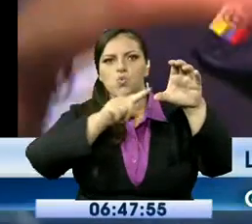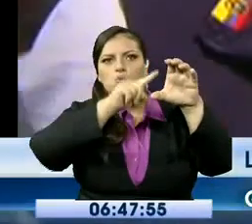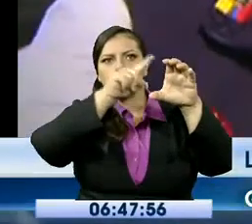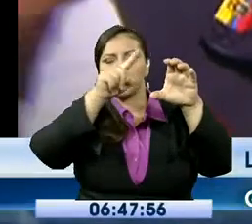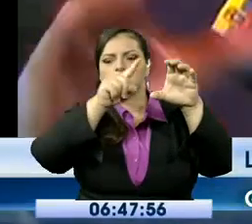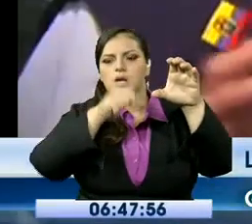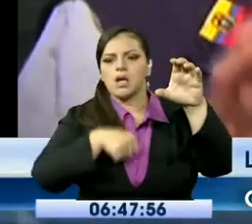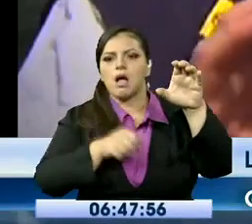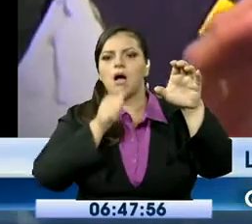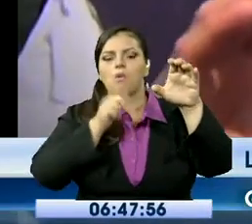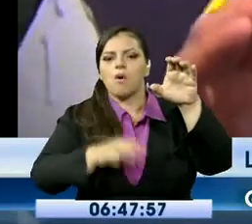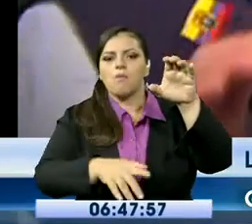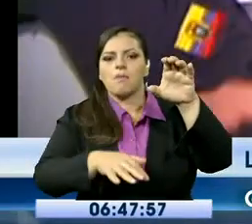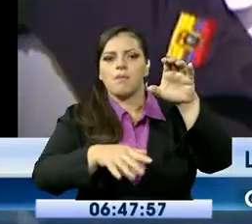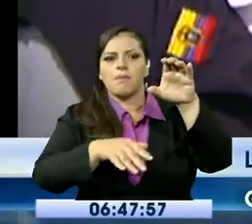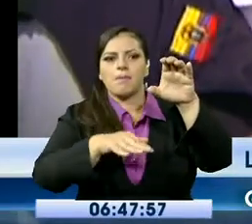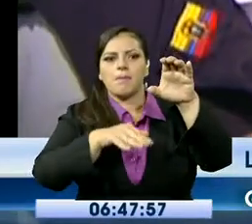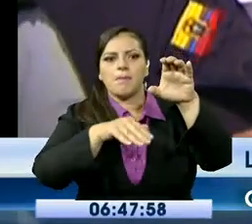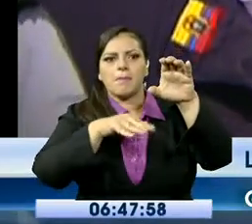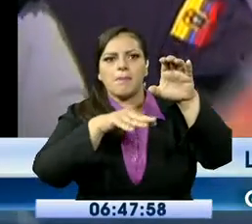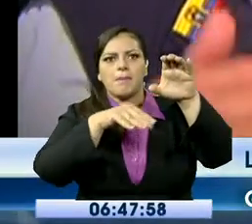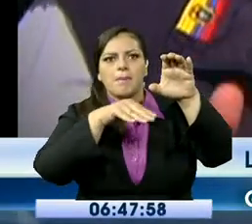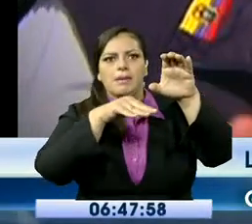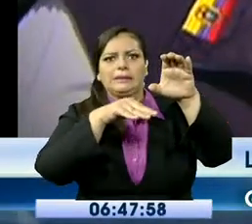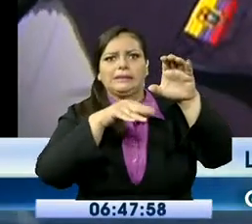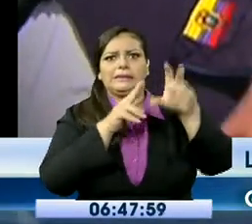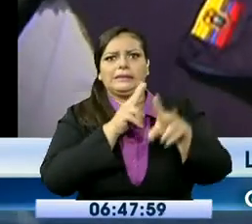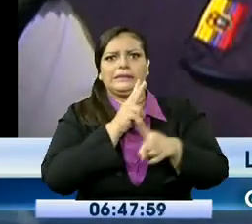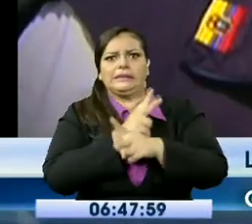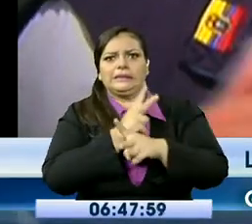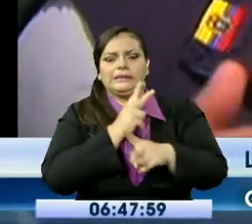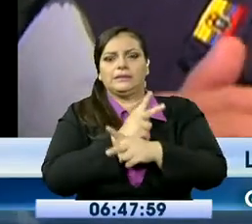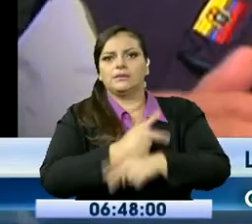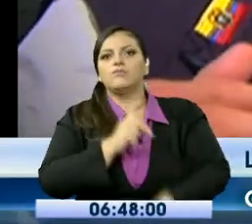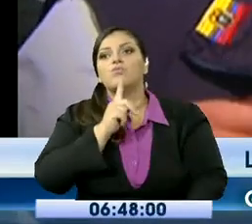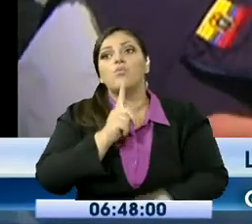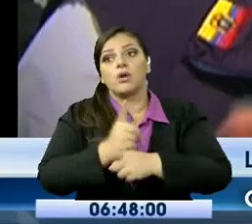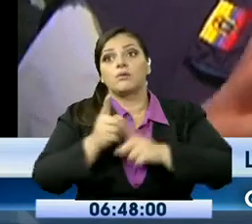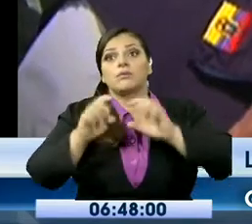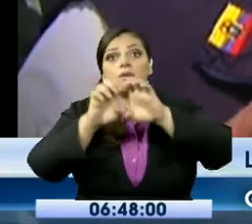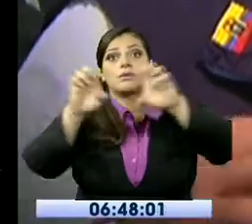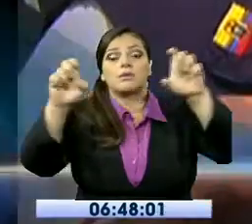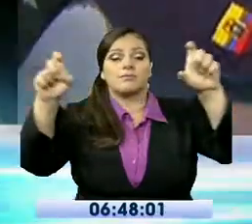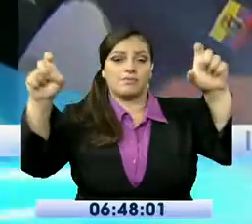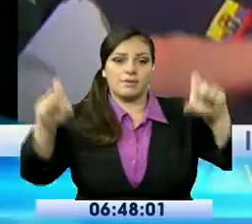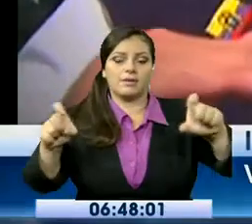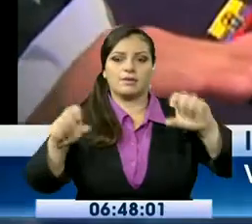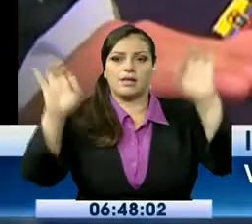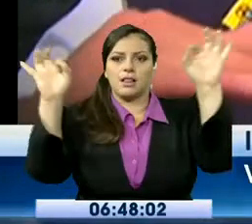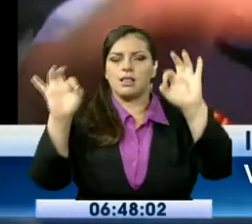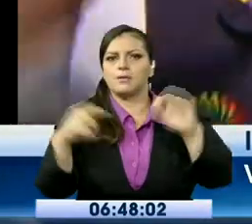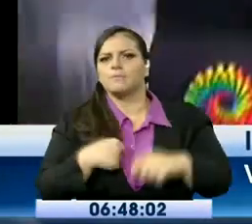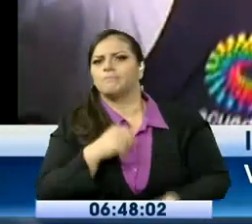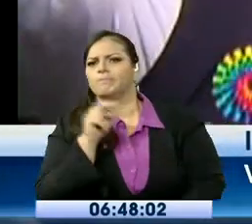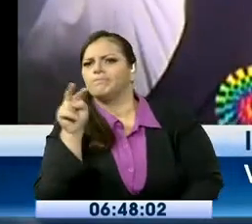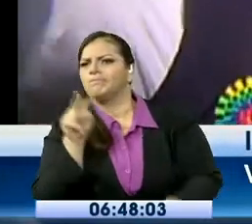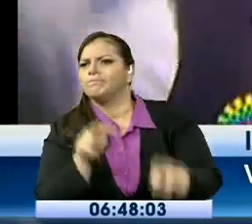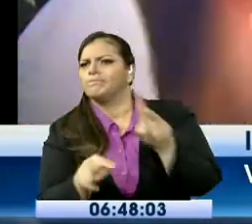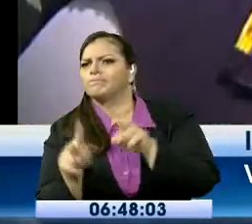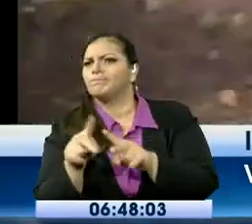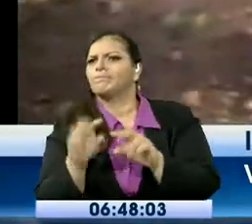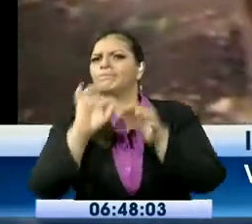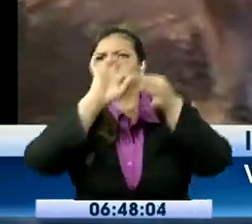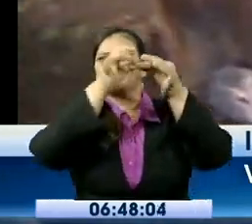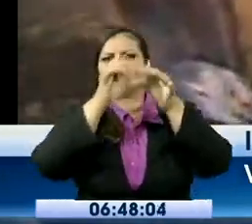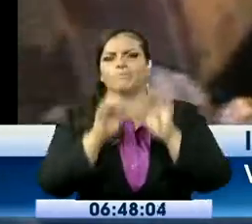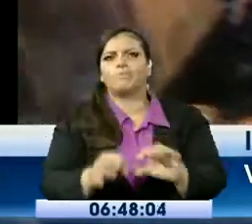80 viviendas están casi al ras del agua. Por lo tanto, la empresa eléctrica va a hacer pues todo el trabajo respectivo para subir los